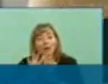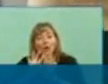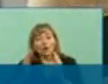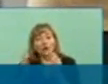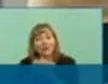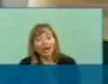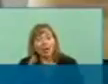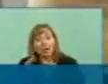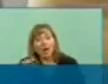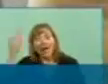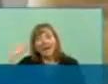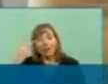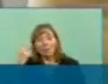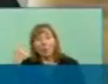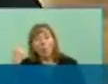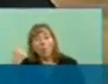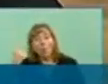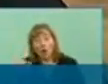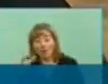que se hizo en 2001.